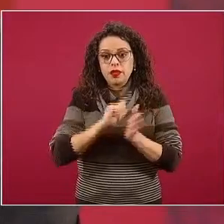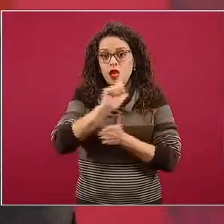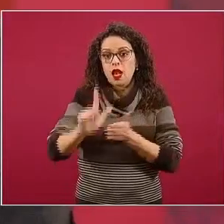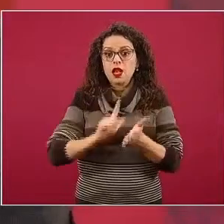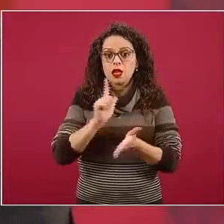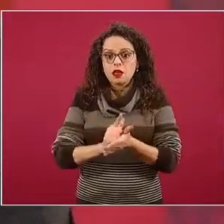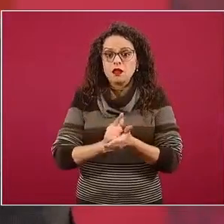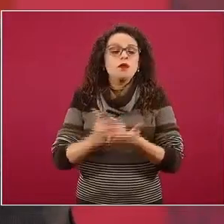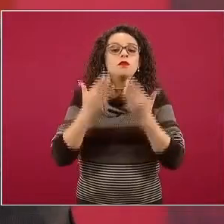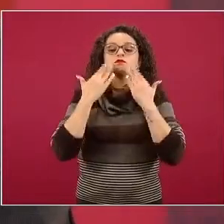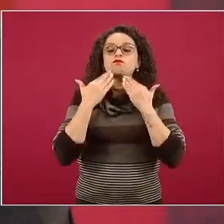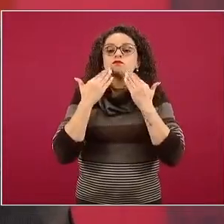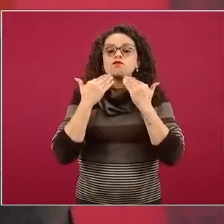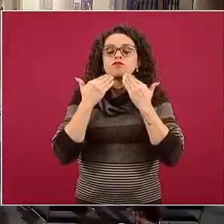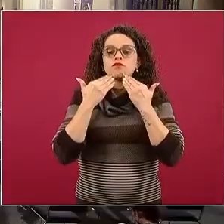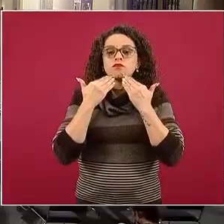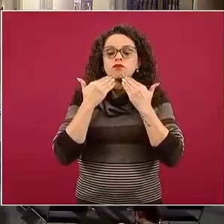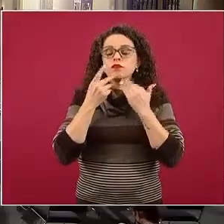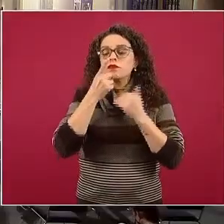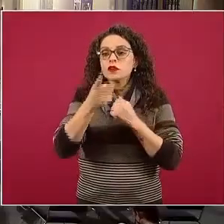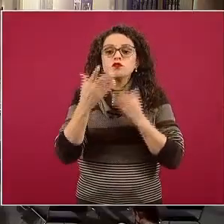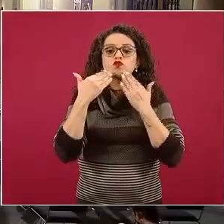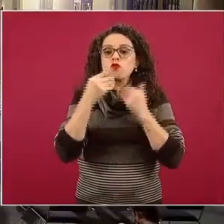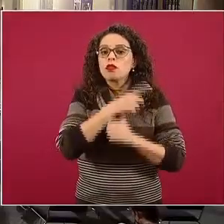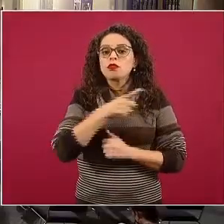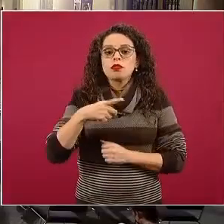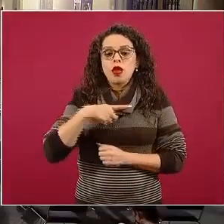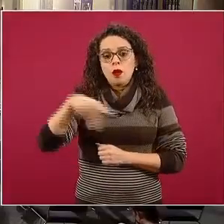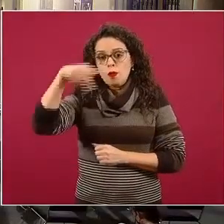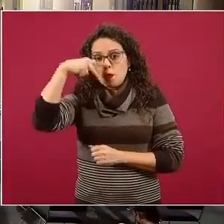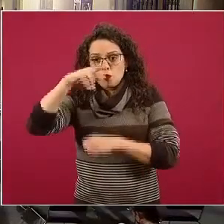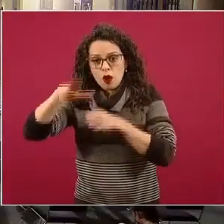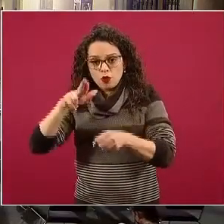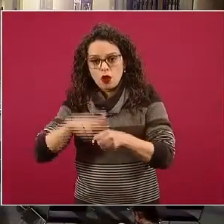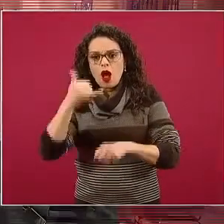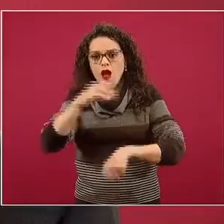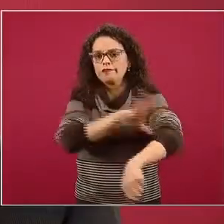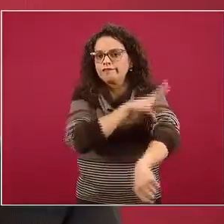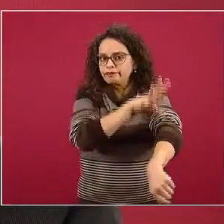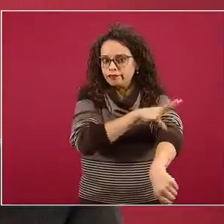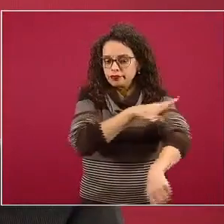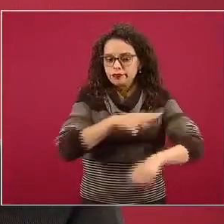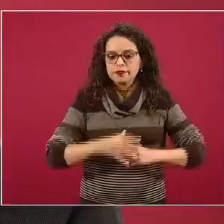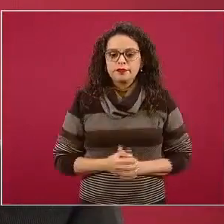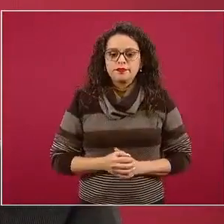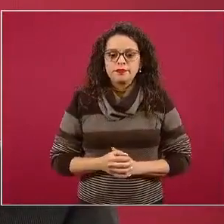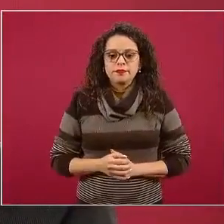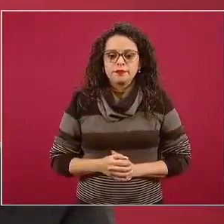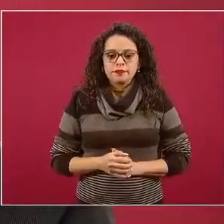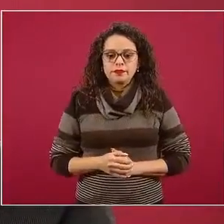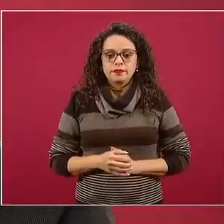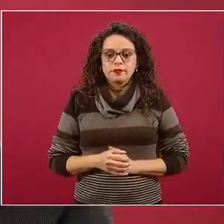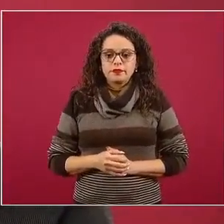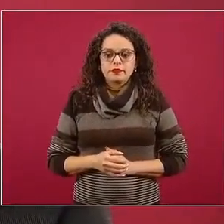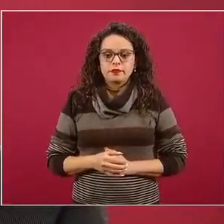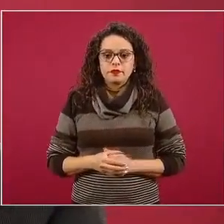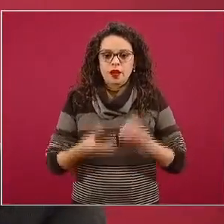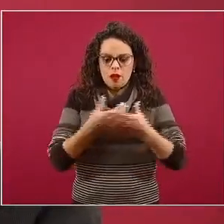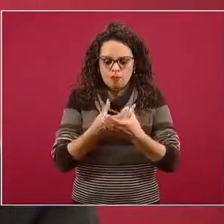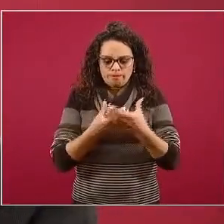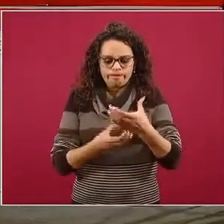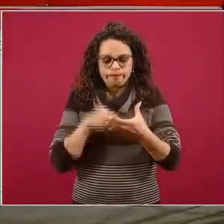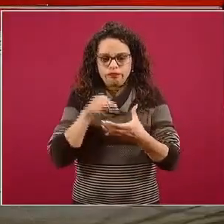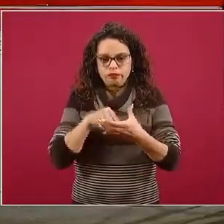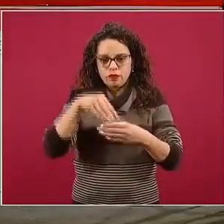de vapeo. También interesa tener cajetillas neutras, cajetillas que no sean instrumentos de publicidad